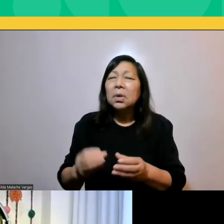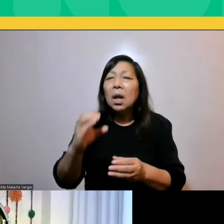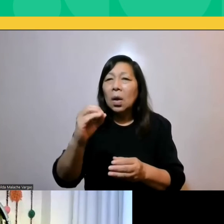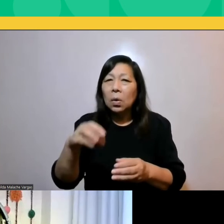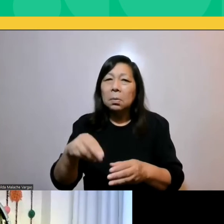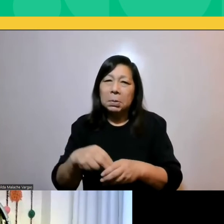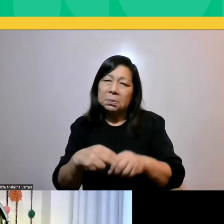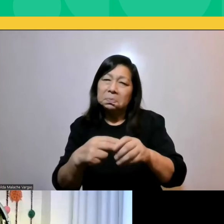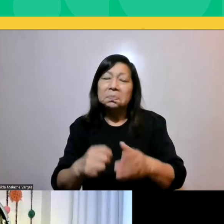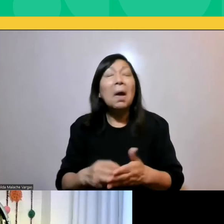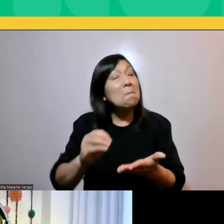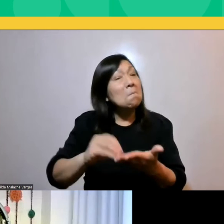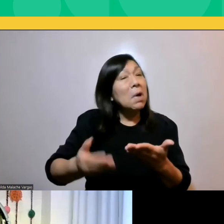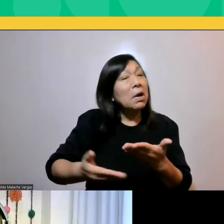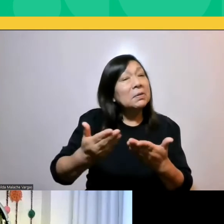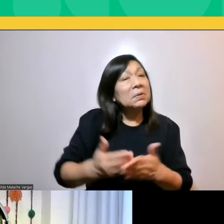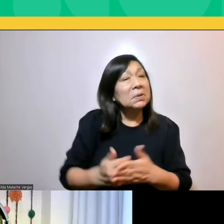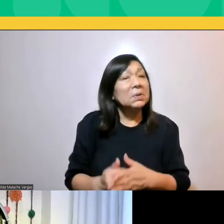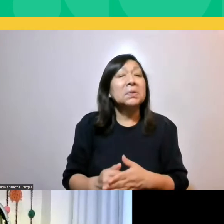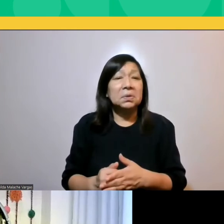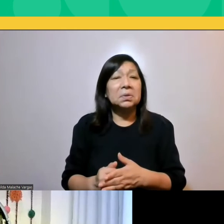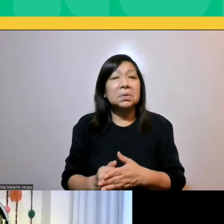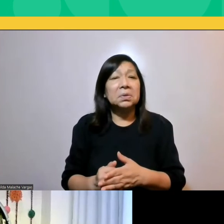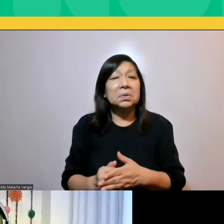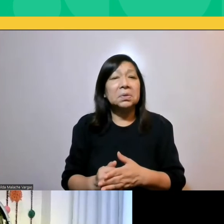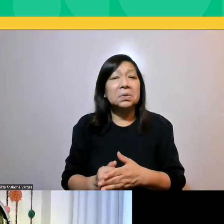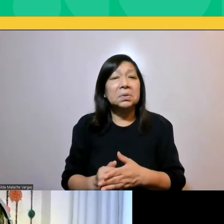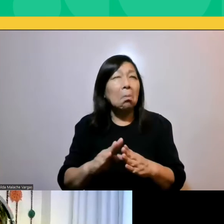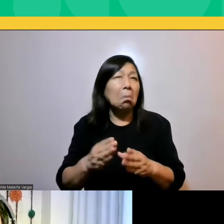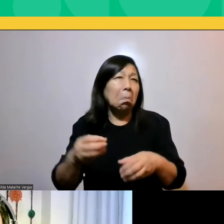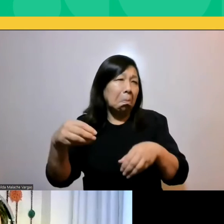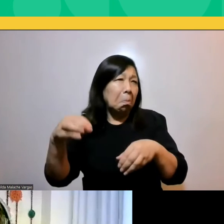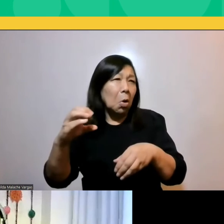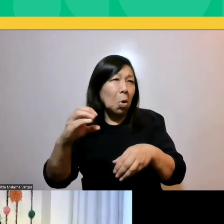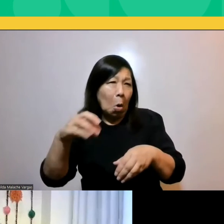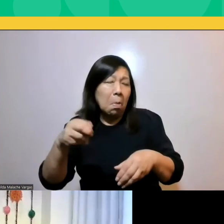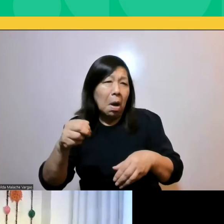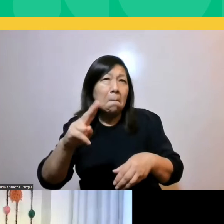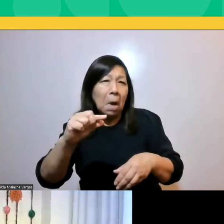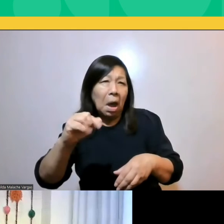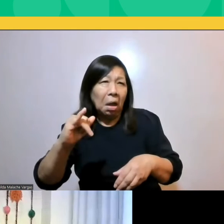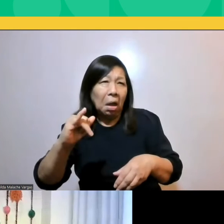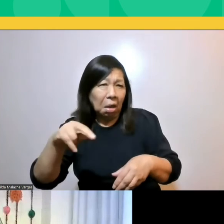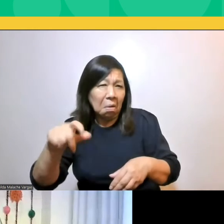Definitivamente es más fácil colocarse un tampón que una copa vaginal. La copa vaginal de pronto te toma un poquito más de tiempo